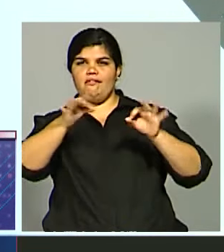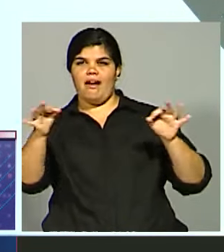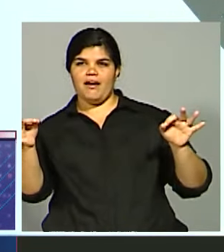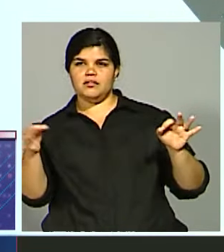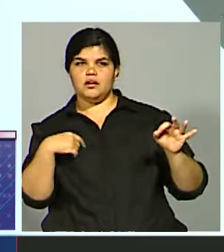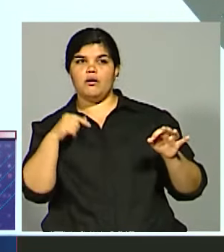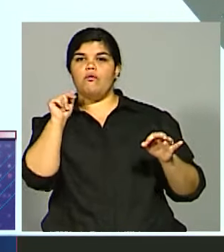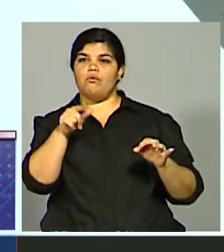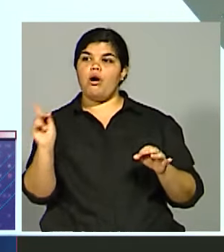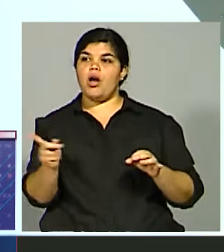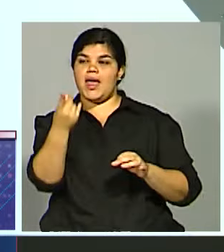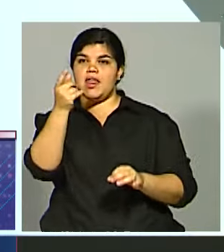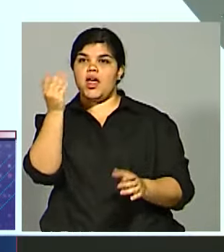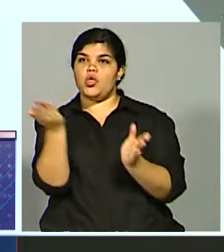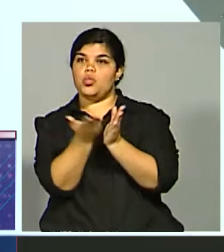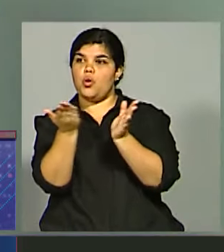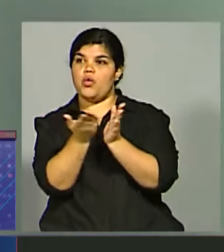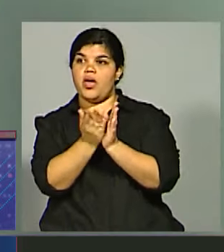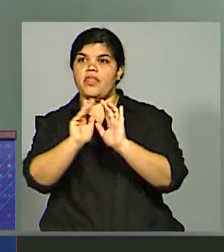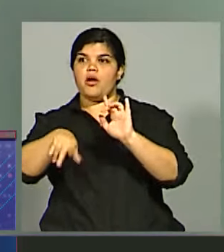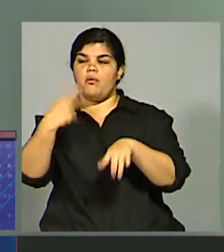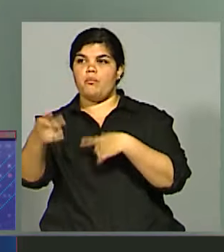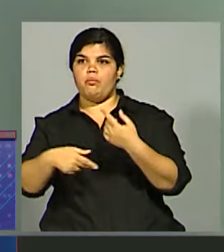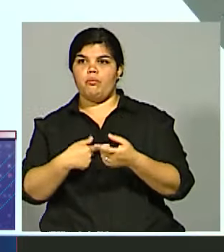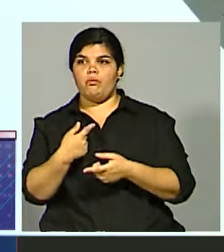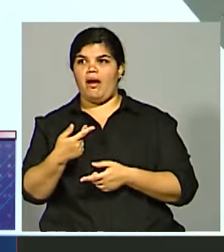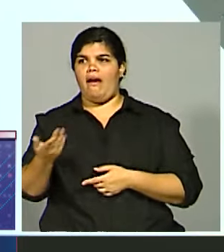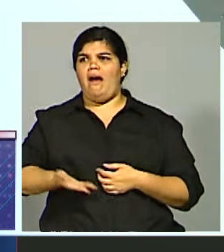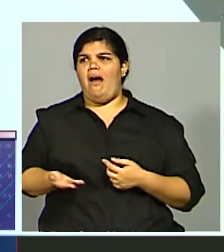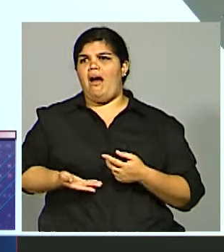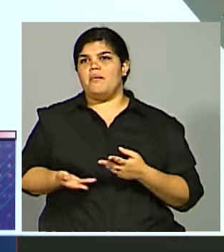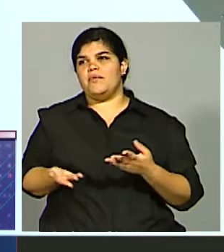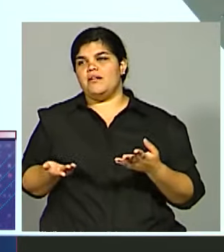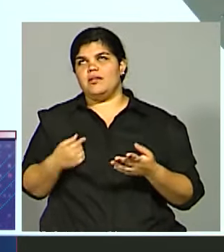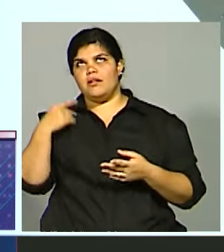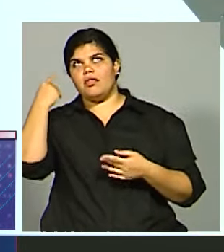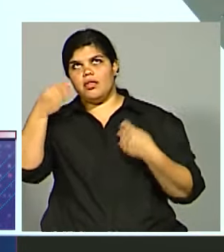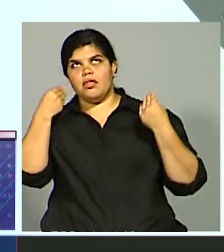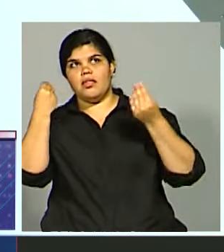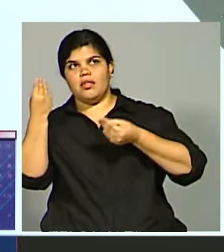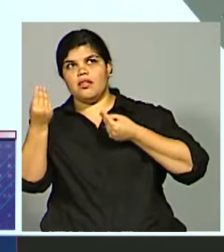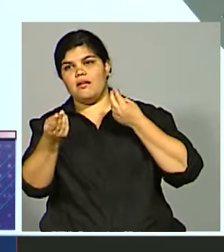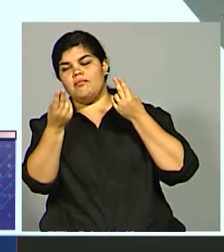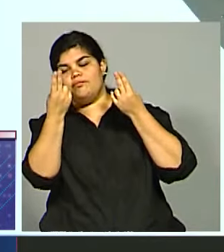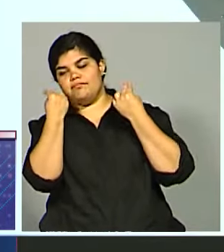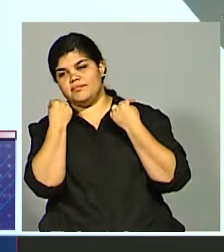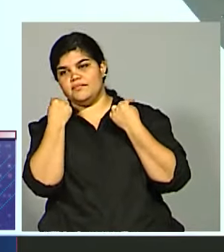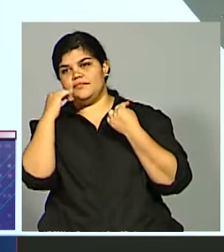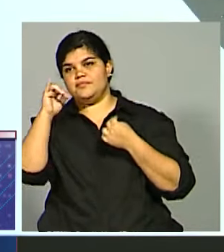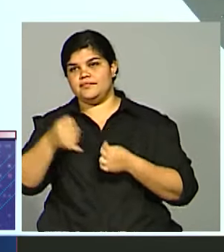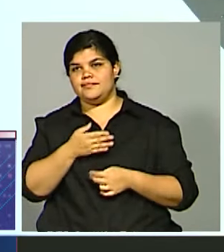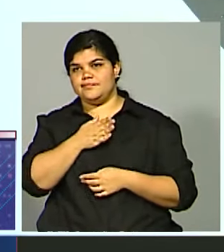Tenés que estudiar una carrera grande, si no te vas a morir de hambre. Esas frases estaban rondando ahí y yo le hice caso, claro.